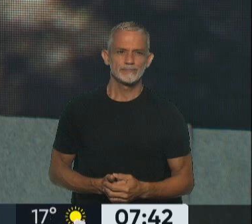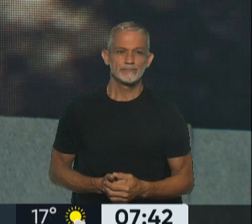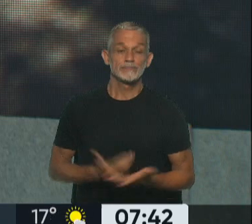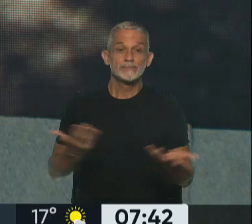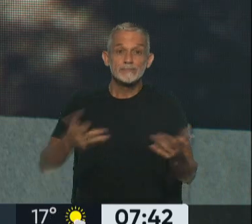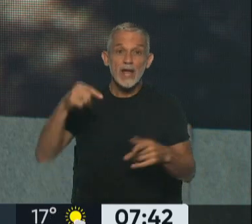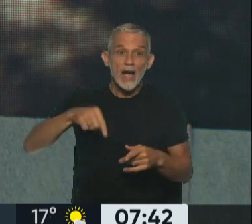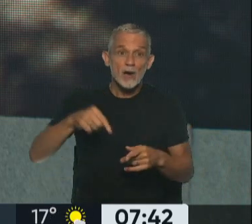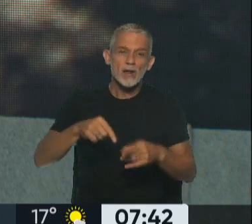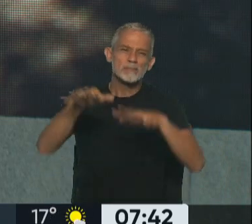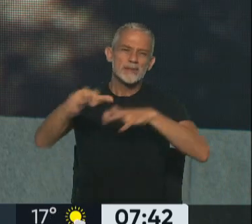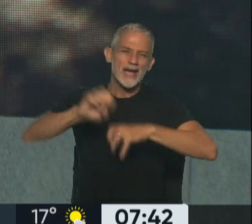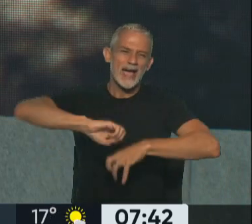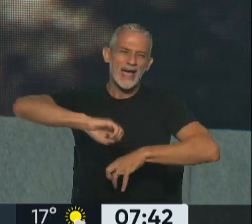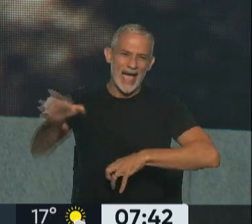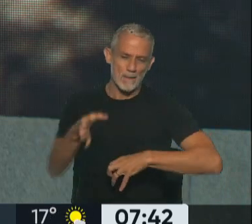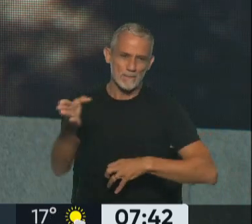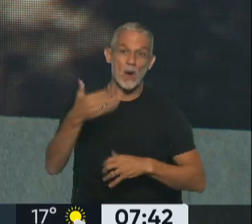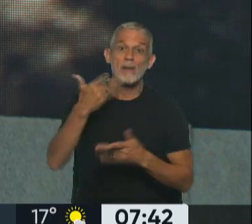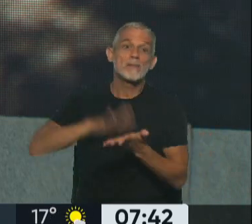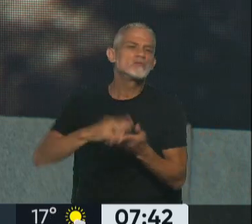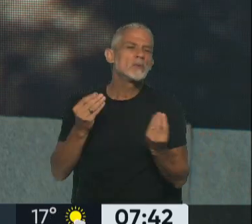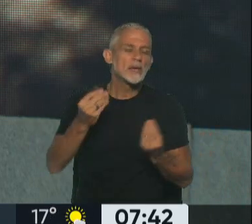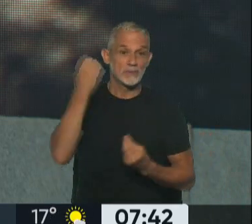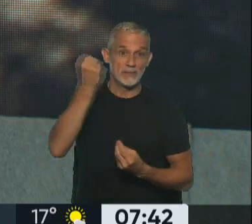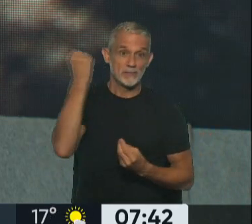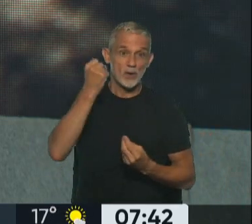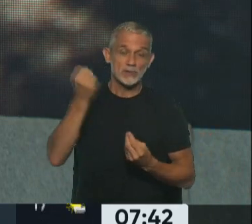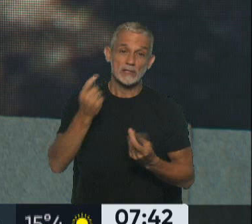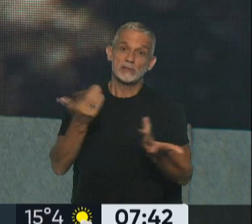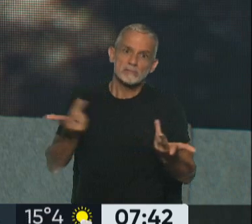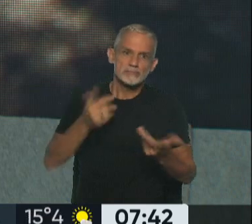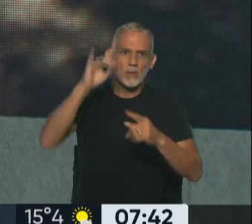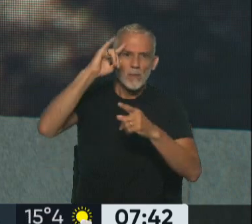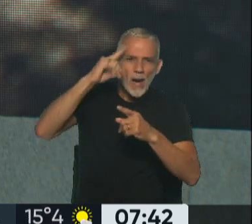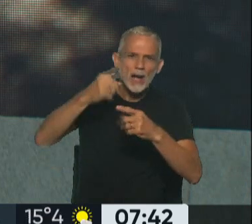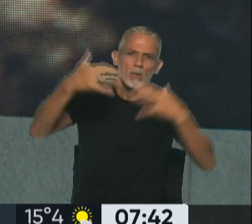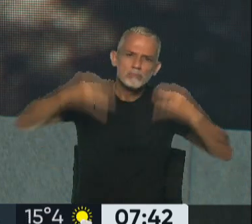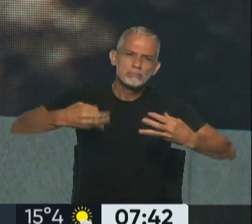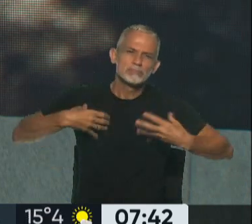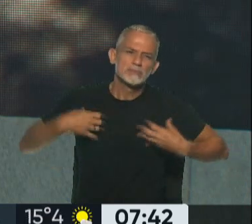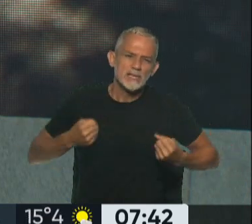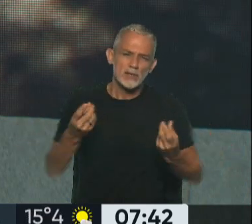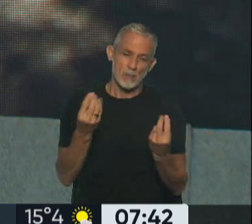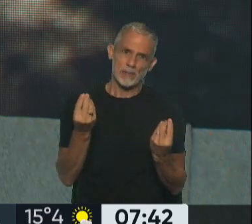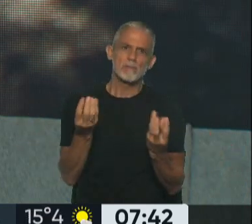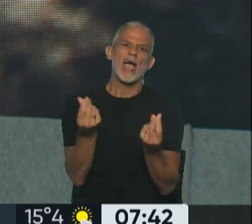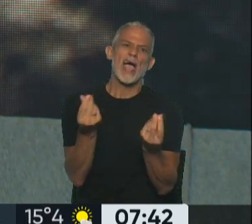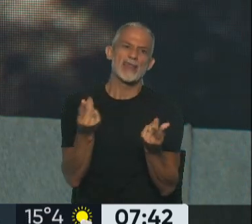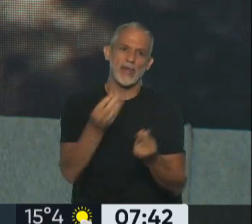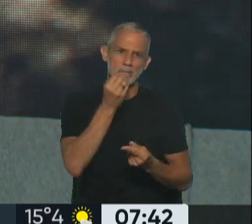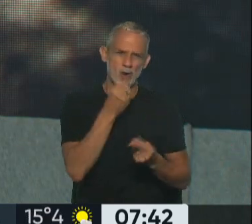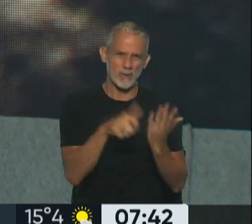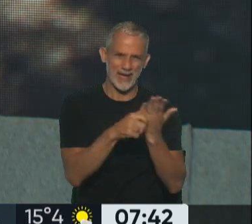momento agro y vamos a hablar de la importancia de la sanidad vacuna no solo por la calidad de la carne que llevamos a nuestra mesa sino